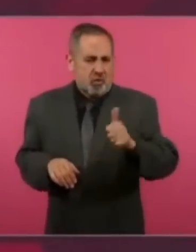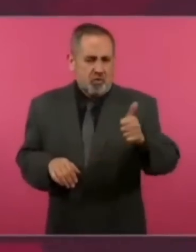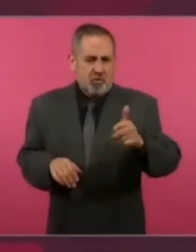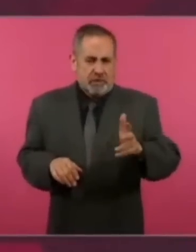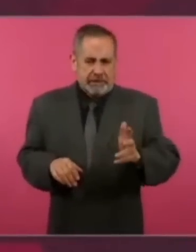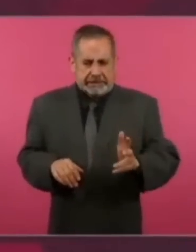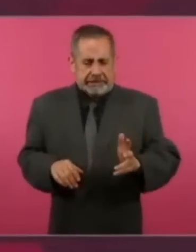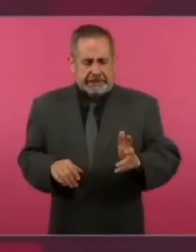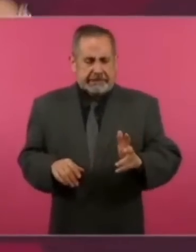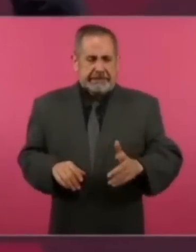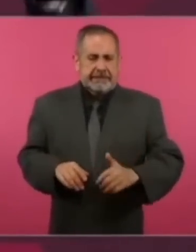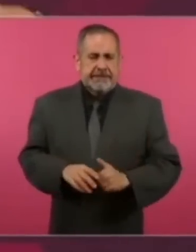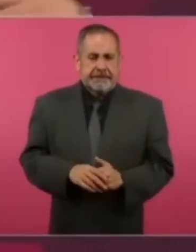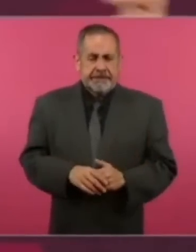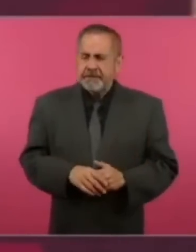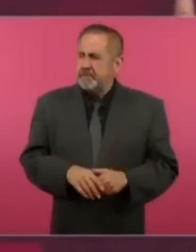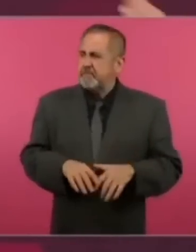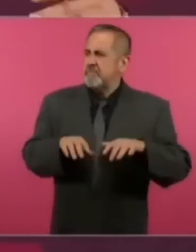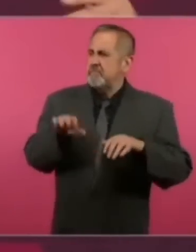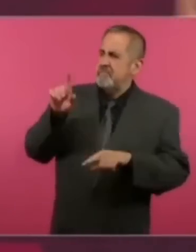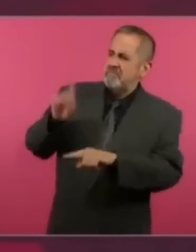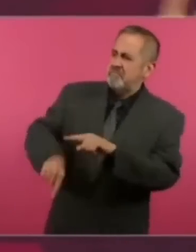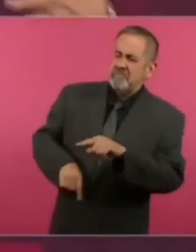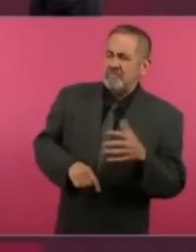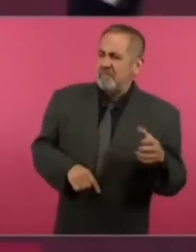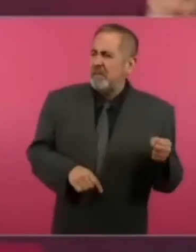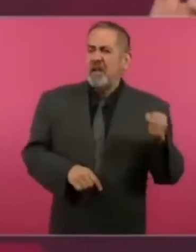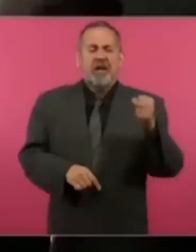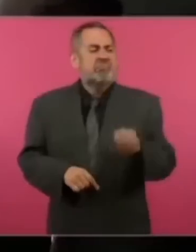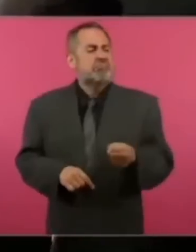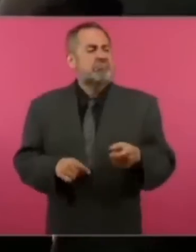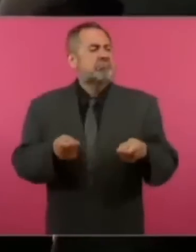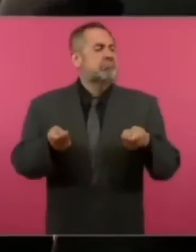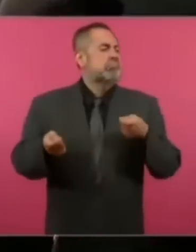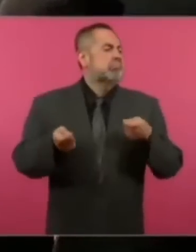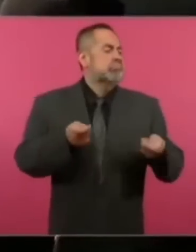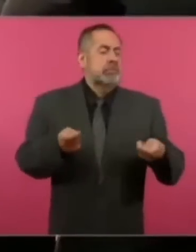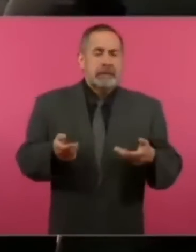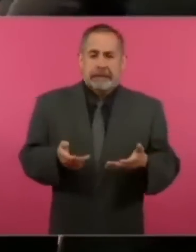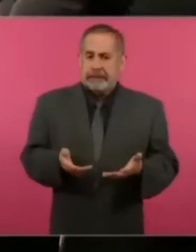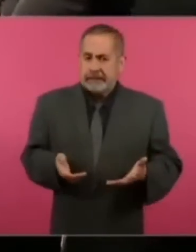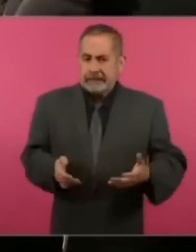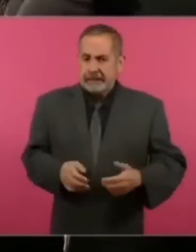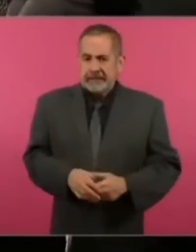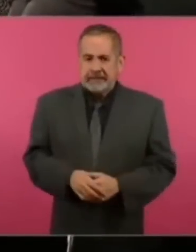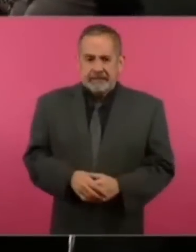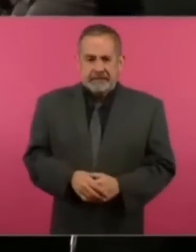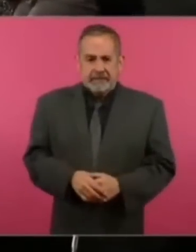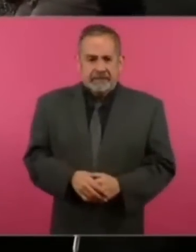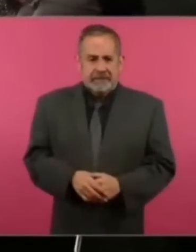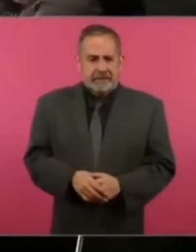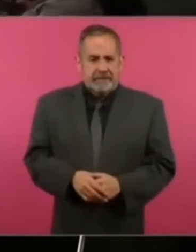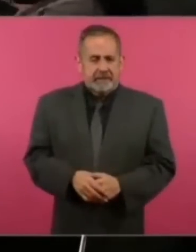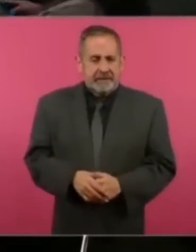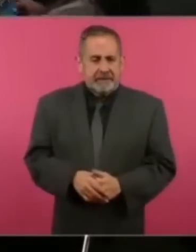Y se apoderan, ¿no?, del gobierno, incluso cuando